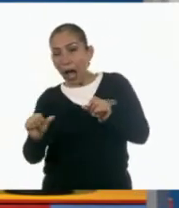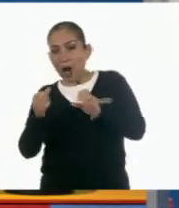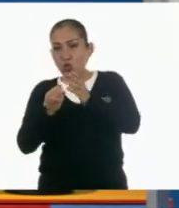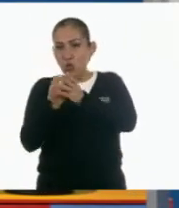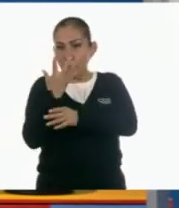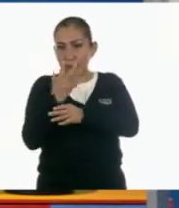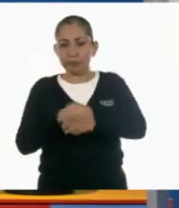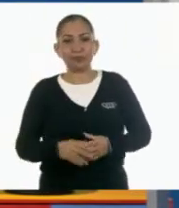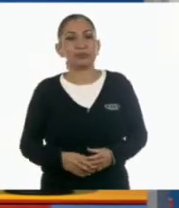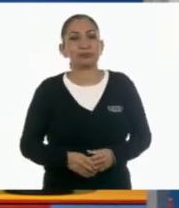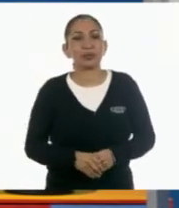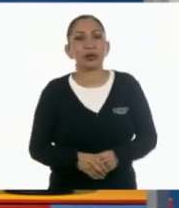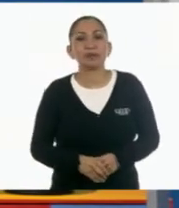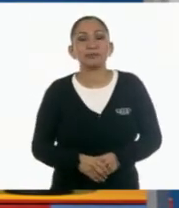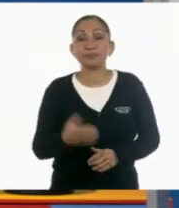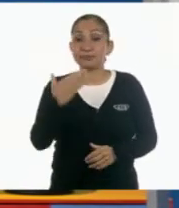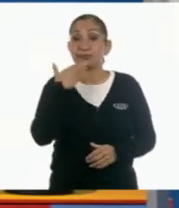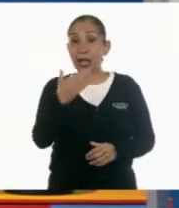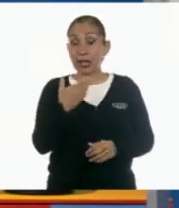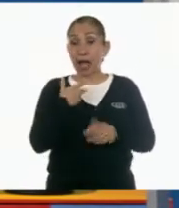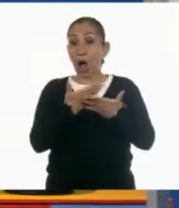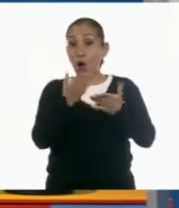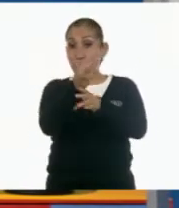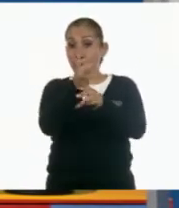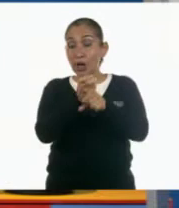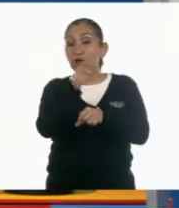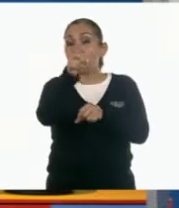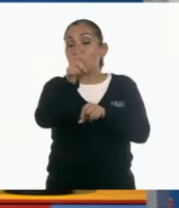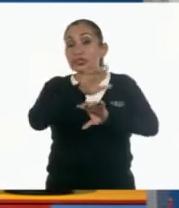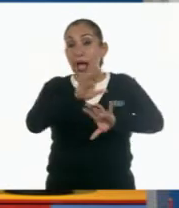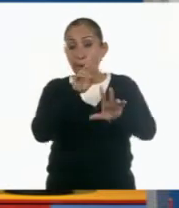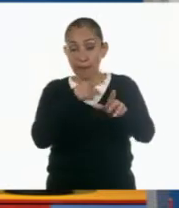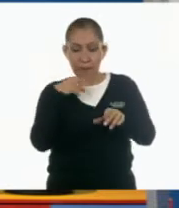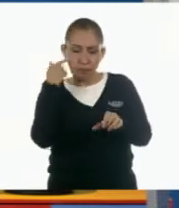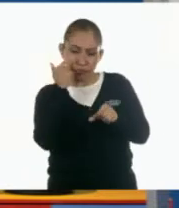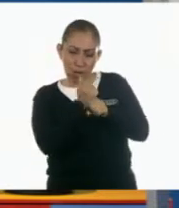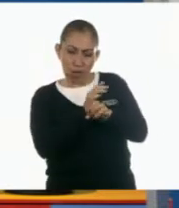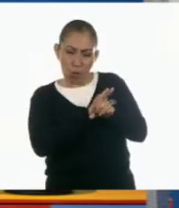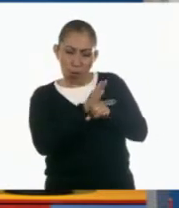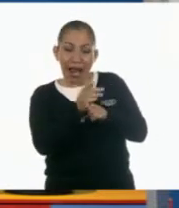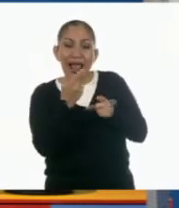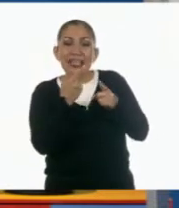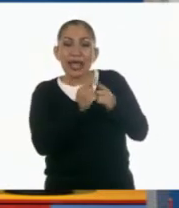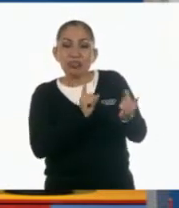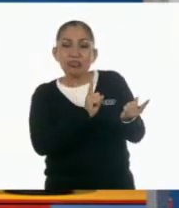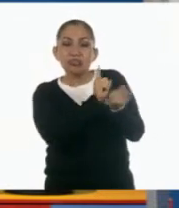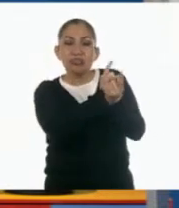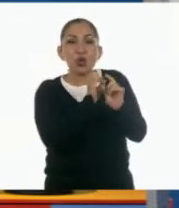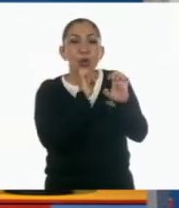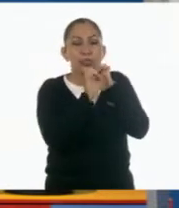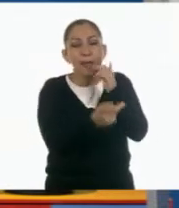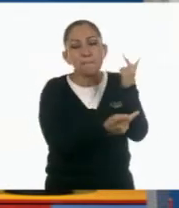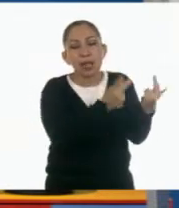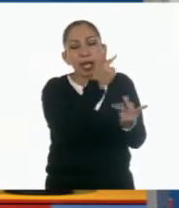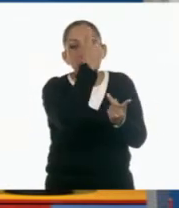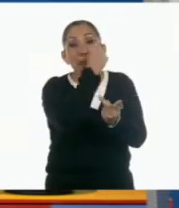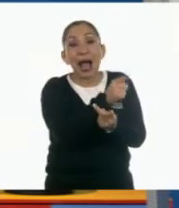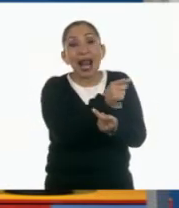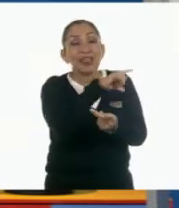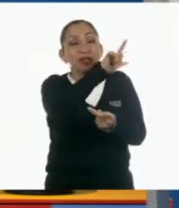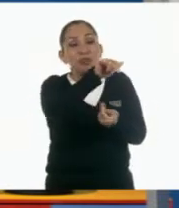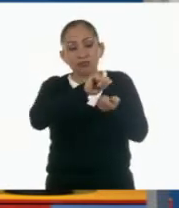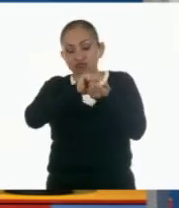reciente. Bien, pues aquí la invitación es a que tú ya tengas detectado a quién vas a entrevistar para hacer esa